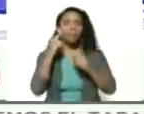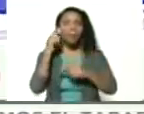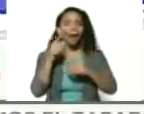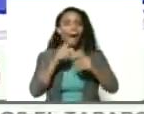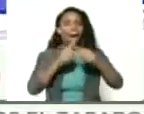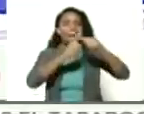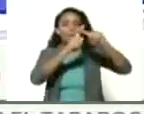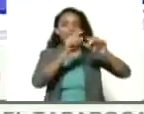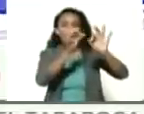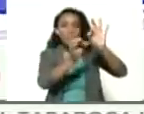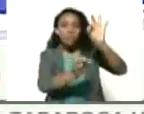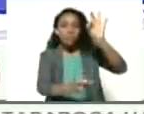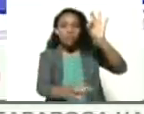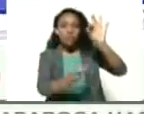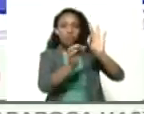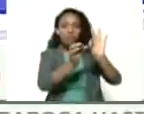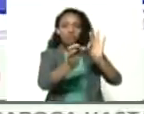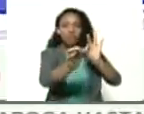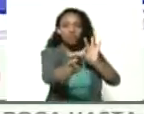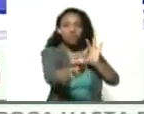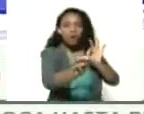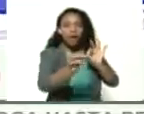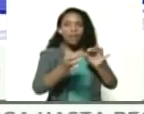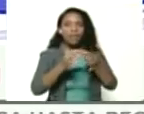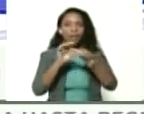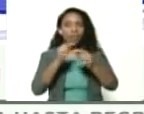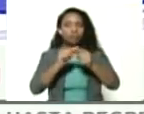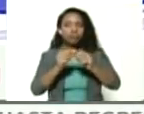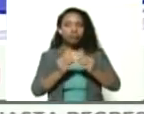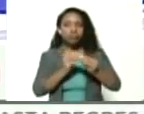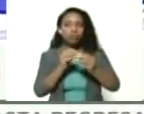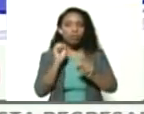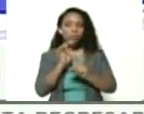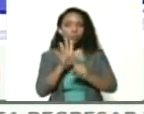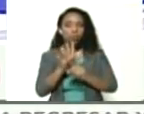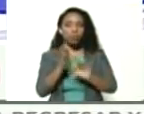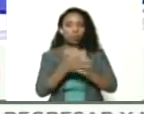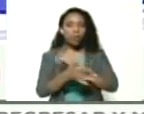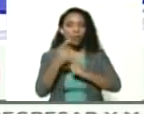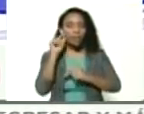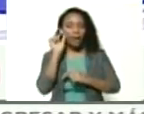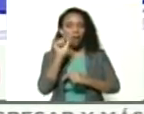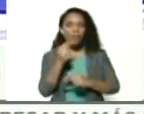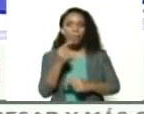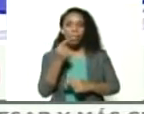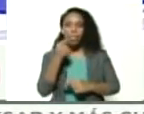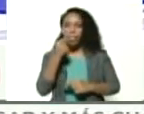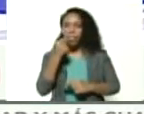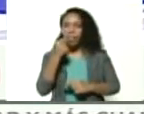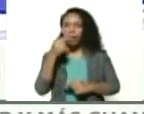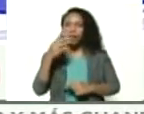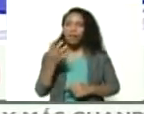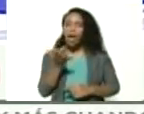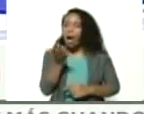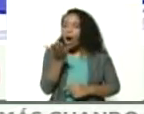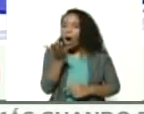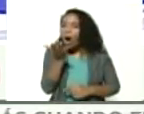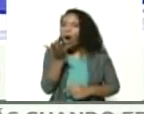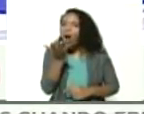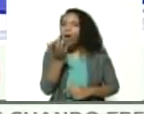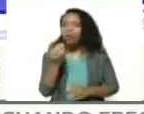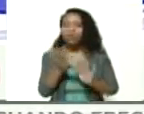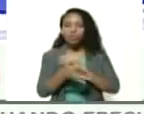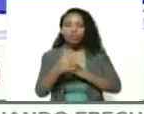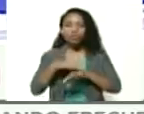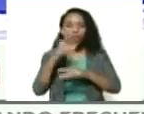la emisión de partículas, mini partículas de la saliva, del aliento,